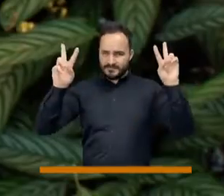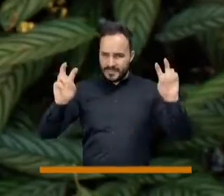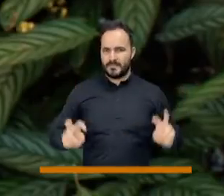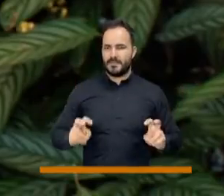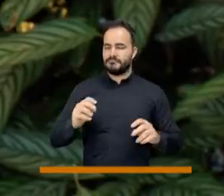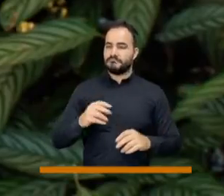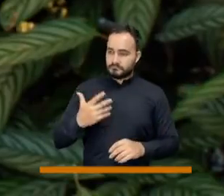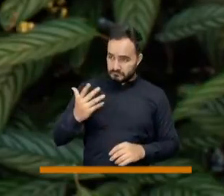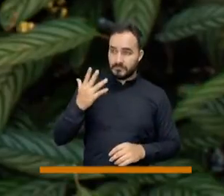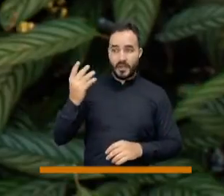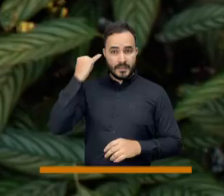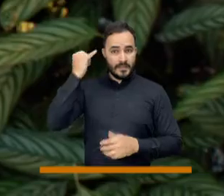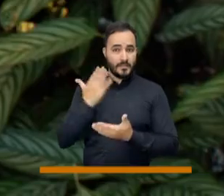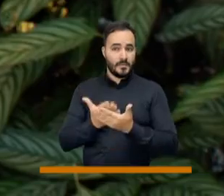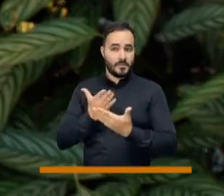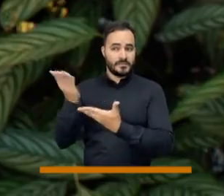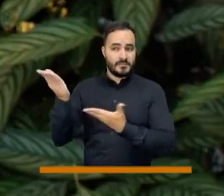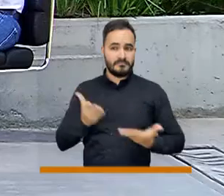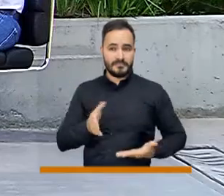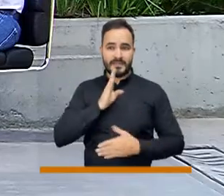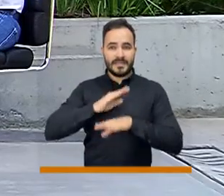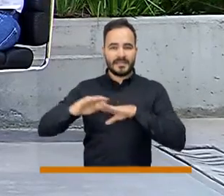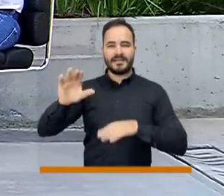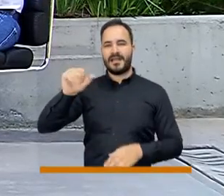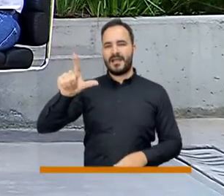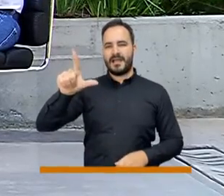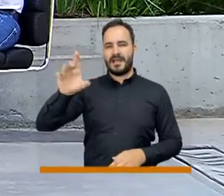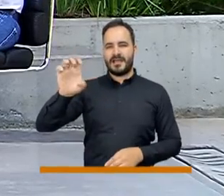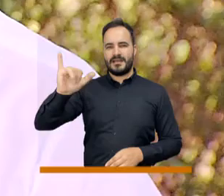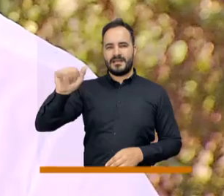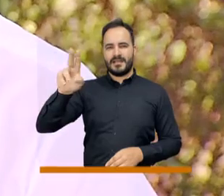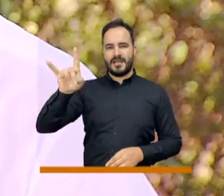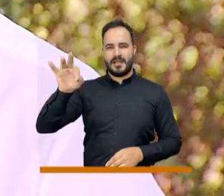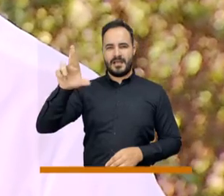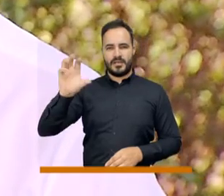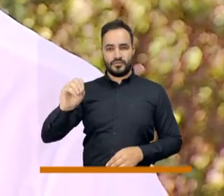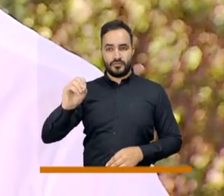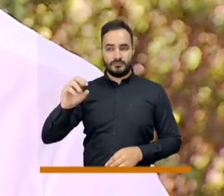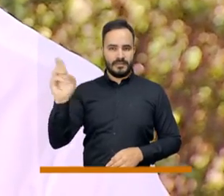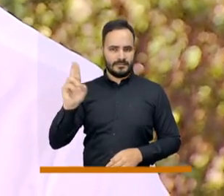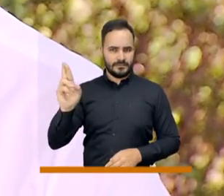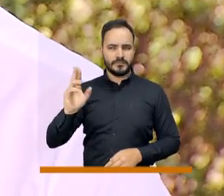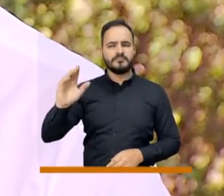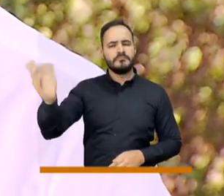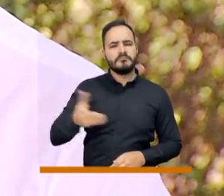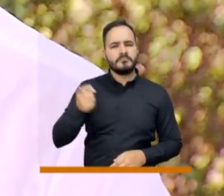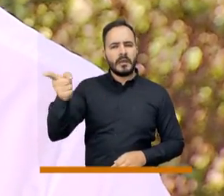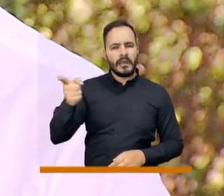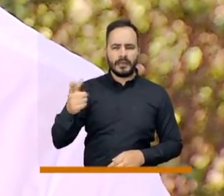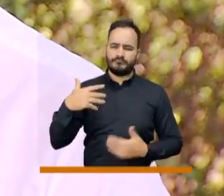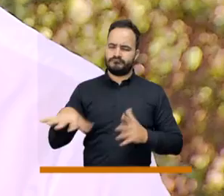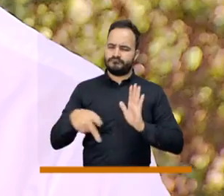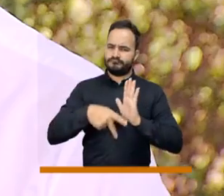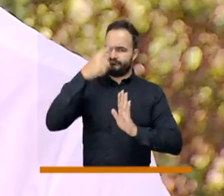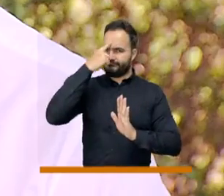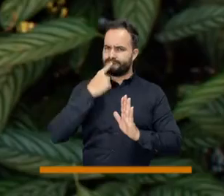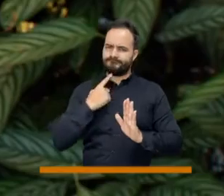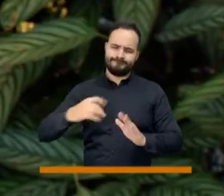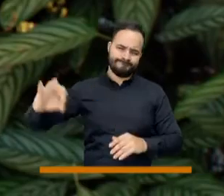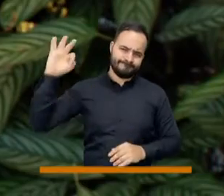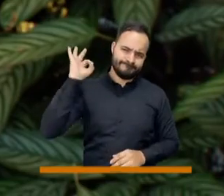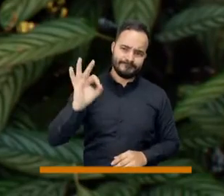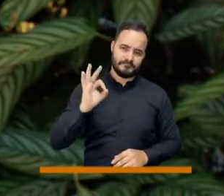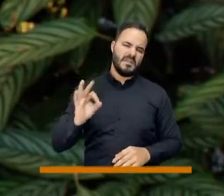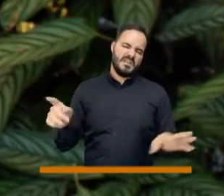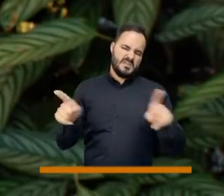que usted ha convocado en el día de hoy, Alejandro Restrepo Montoya, con una hoja de vida espectacular. Como muchos